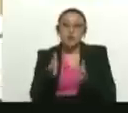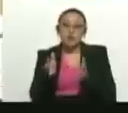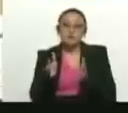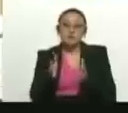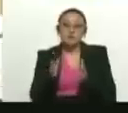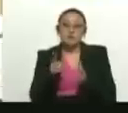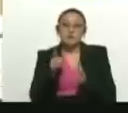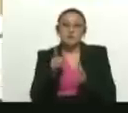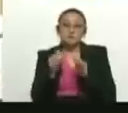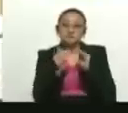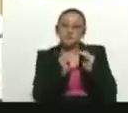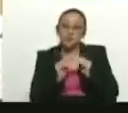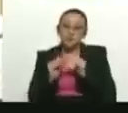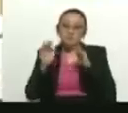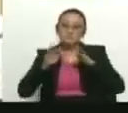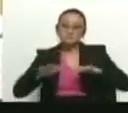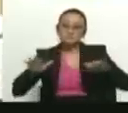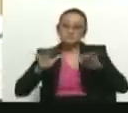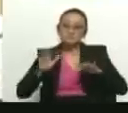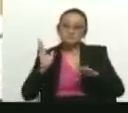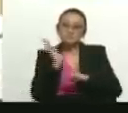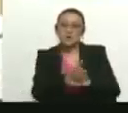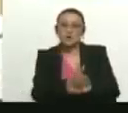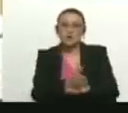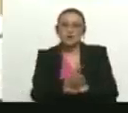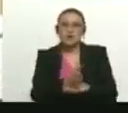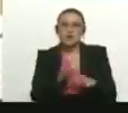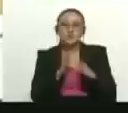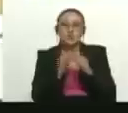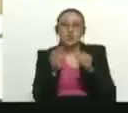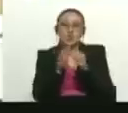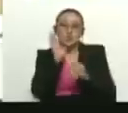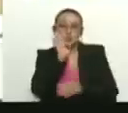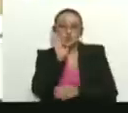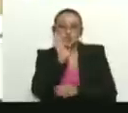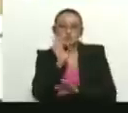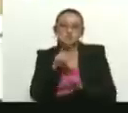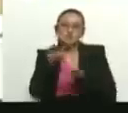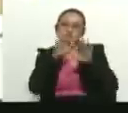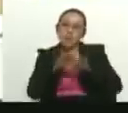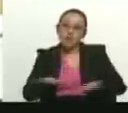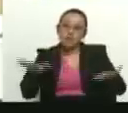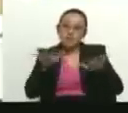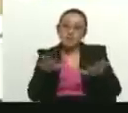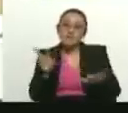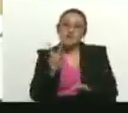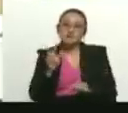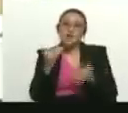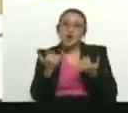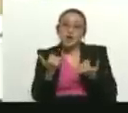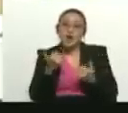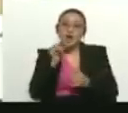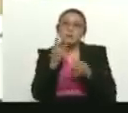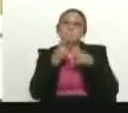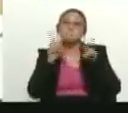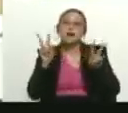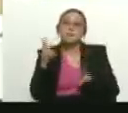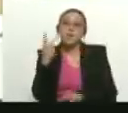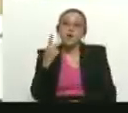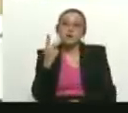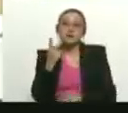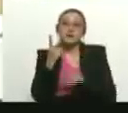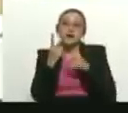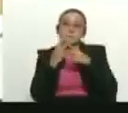contener, neutralizar y derrotar todas las conspiraciones. Y en Venezuela hoy reina la paz política, la